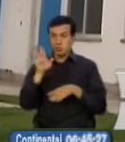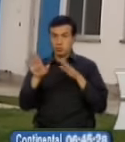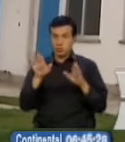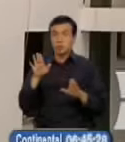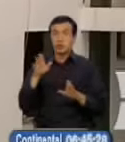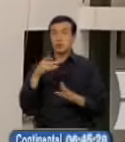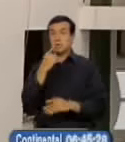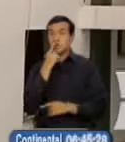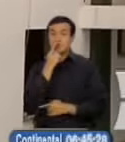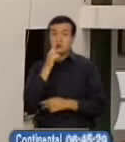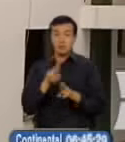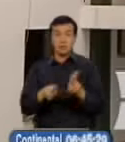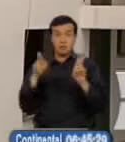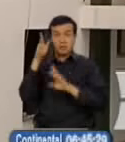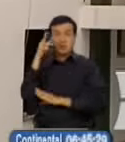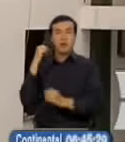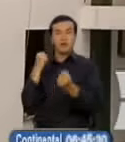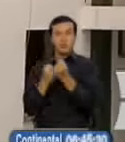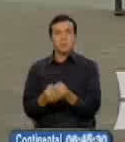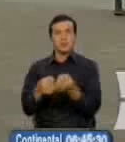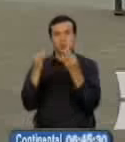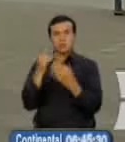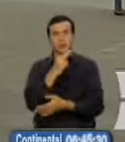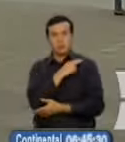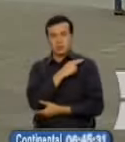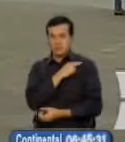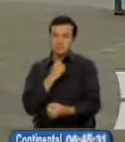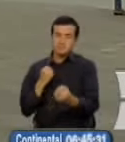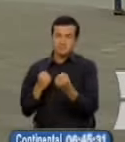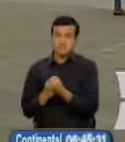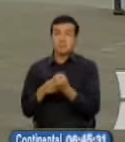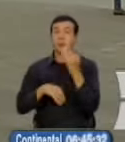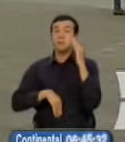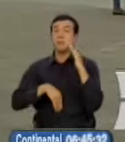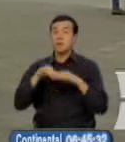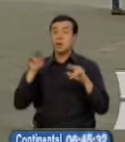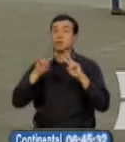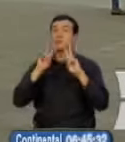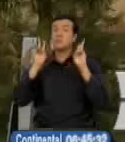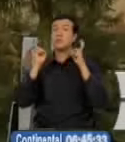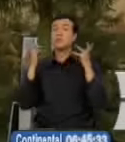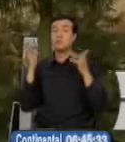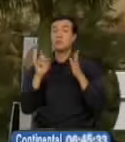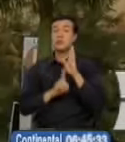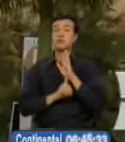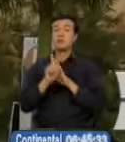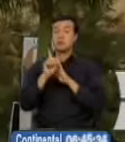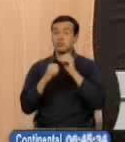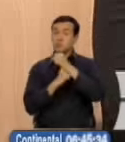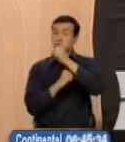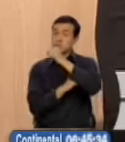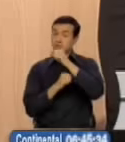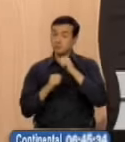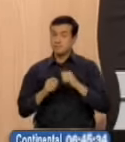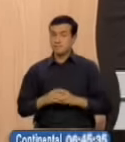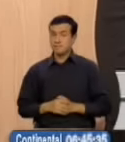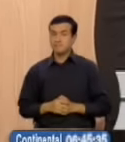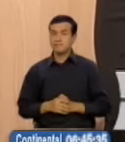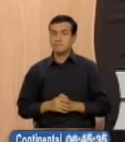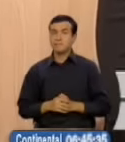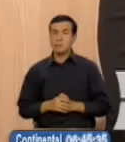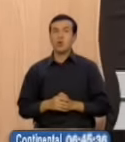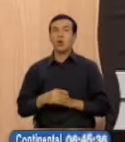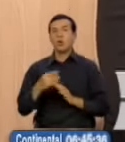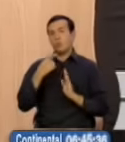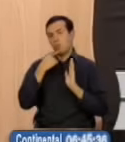hábitat es que se cuente con el apoyo y pronunciamiento de las universidades, especialmente en temas relacionados con el desarrollo sostenible. Creo que en cambio desde